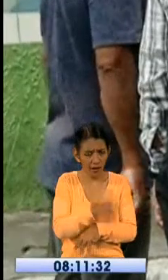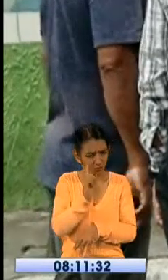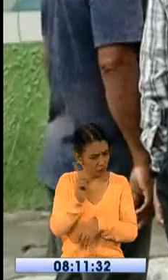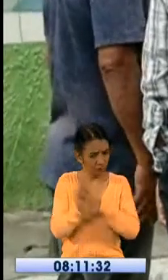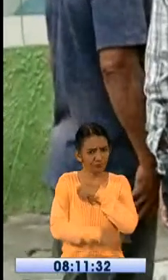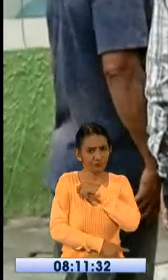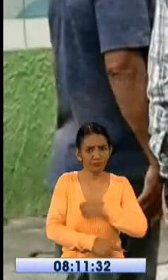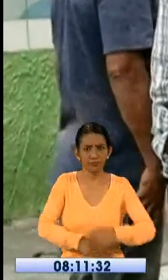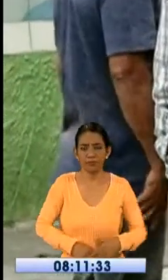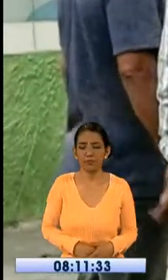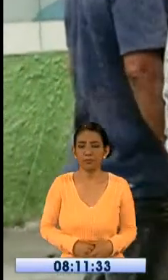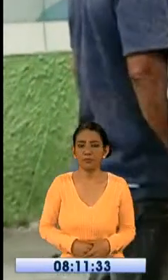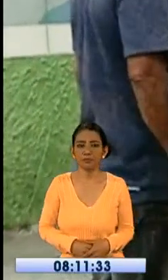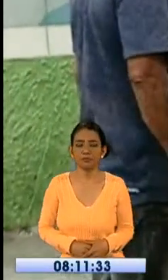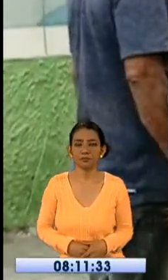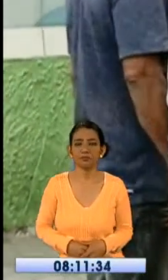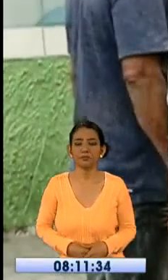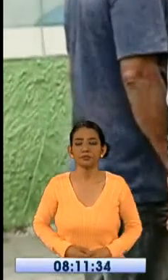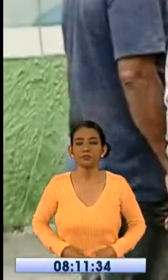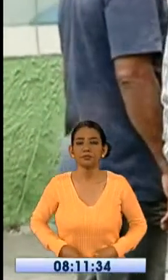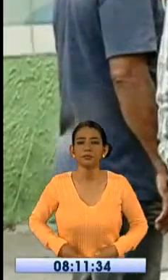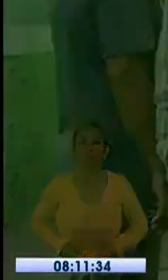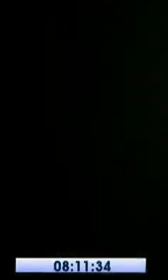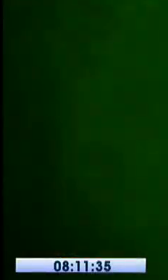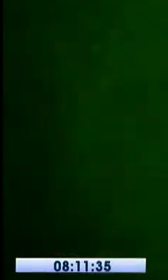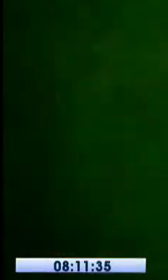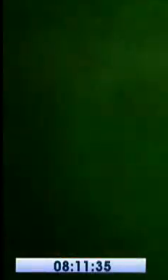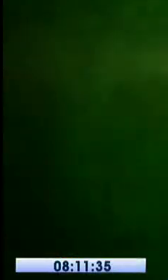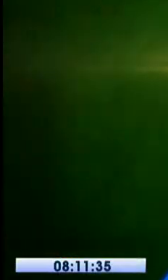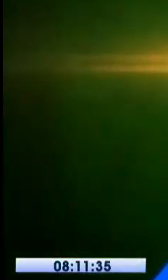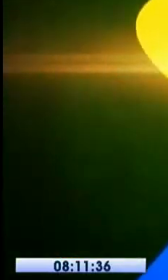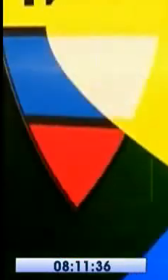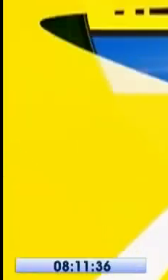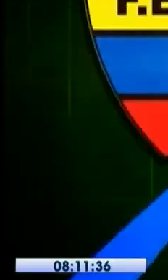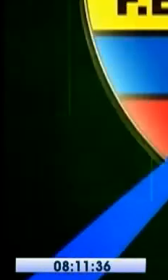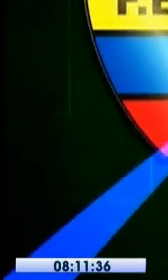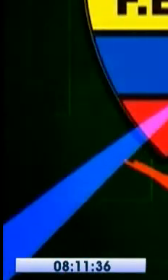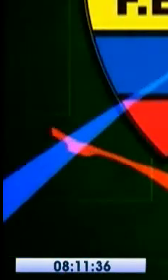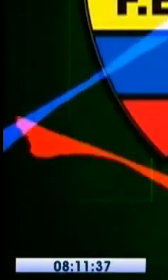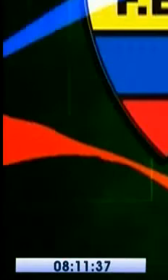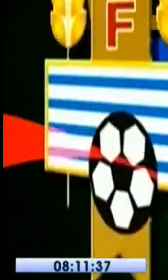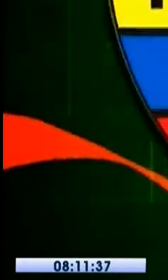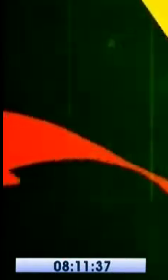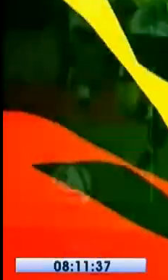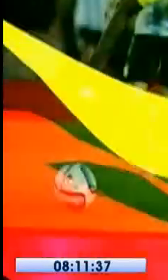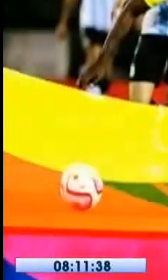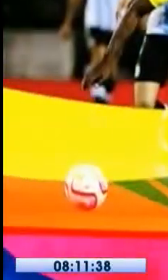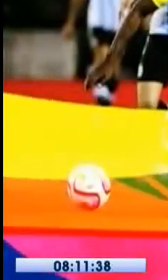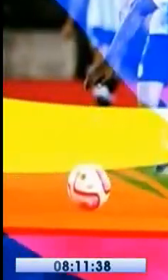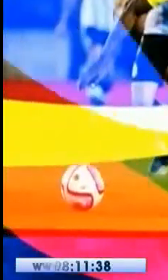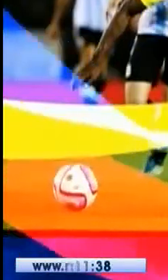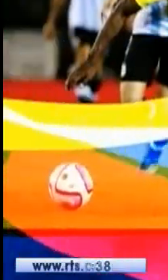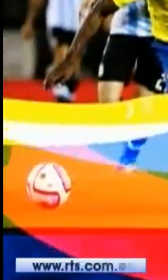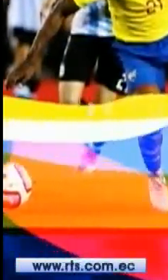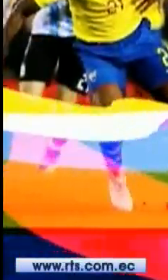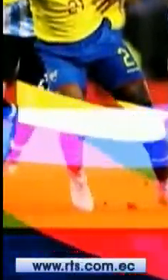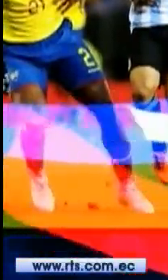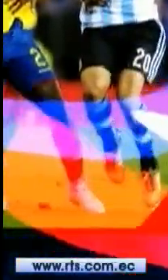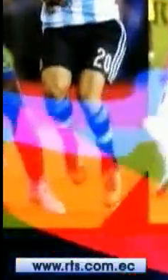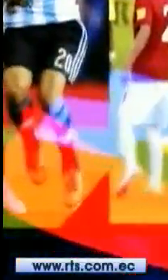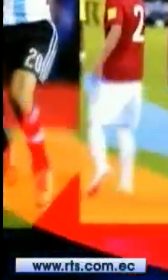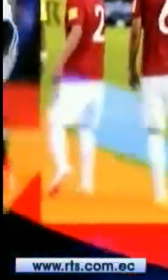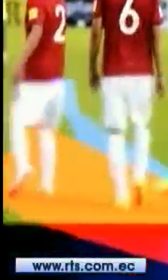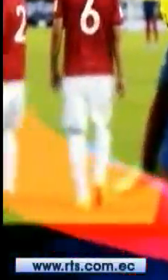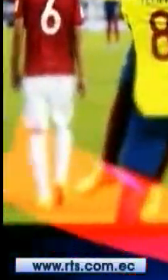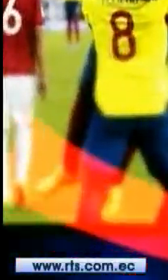Informó José Morales. Rico querido, cuando te enfrentas a jugar,